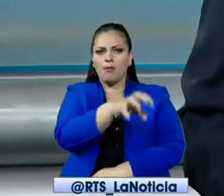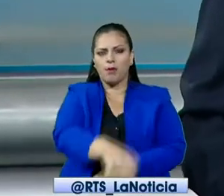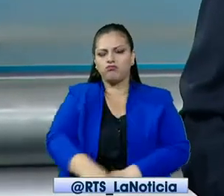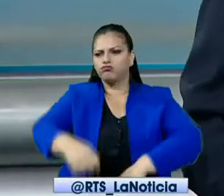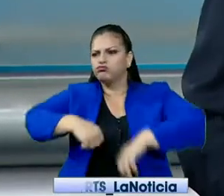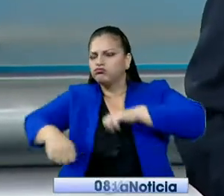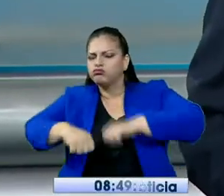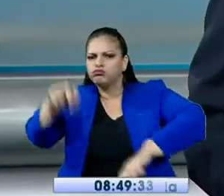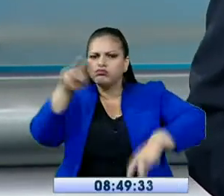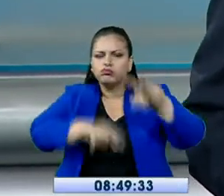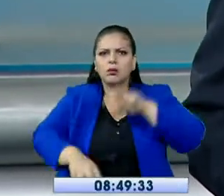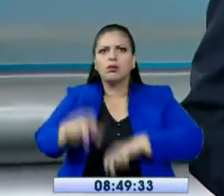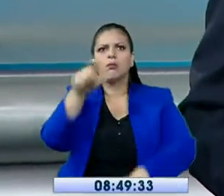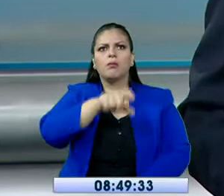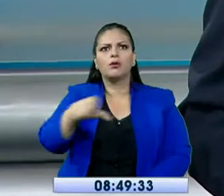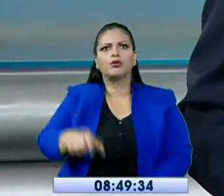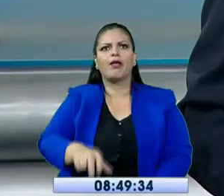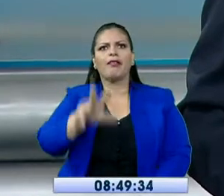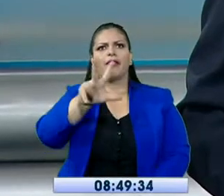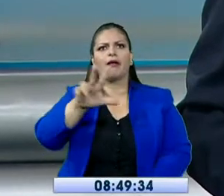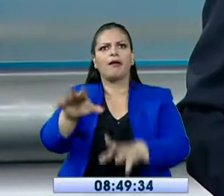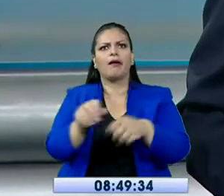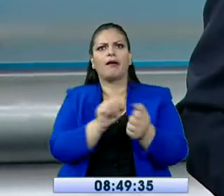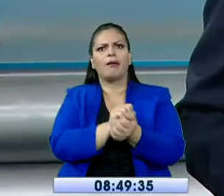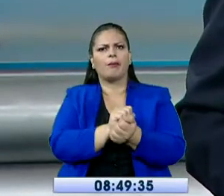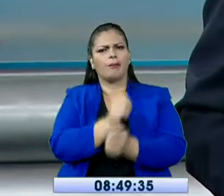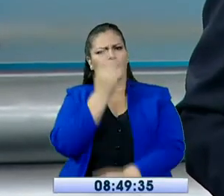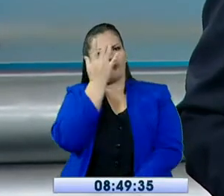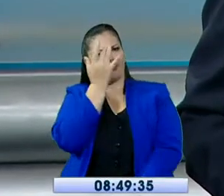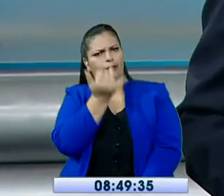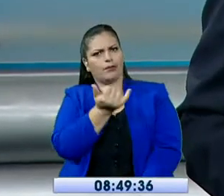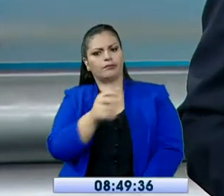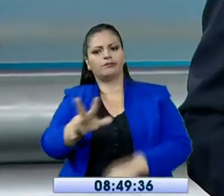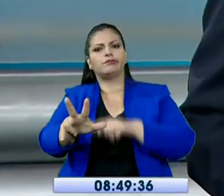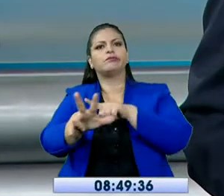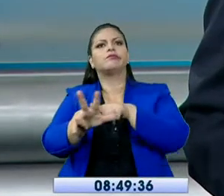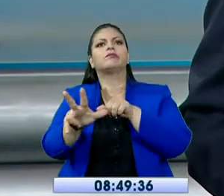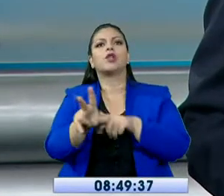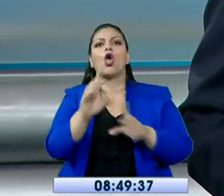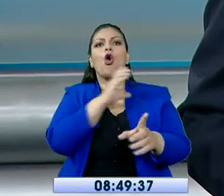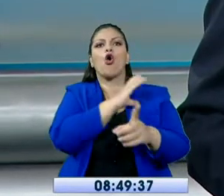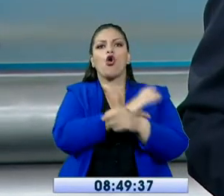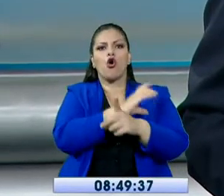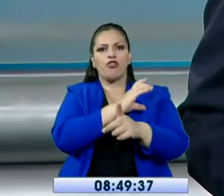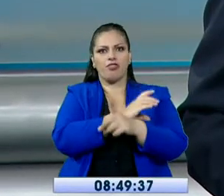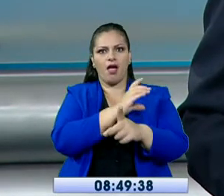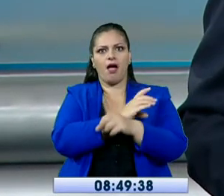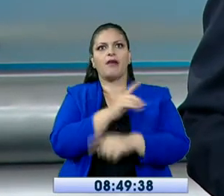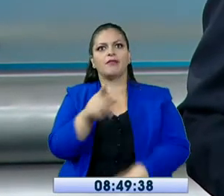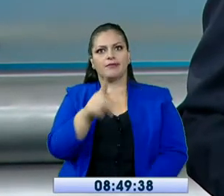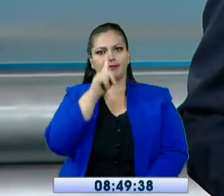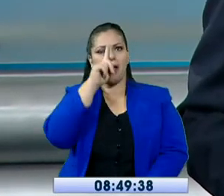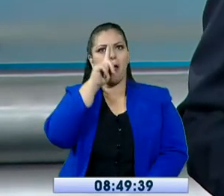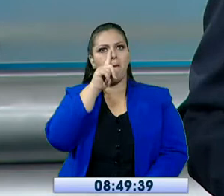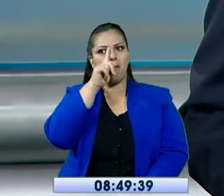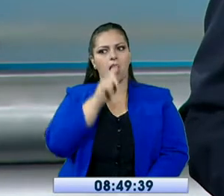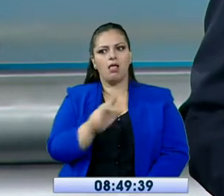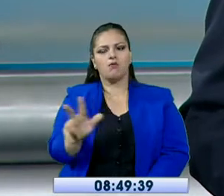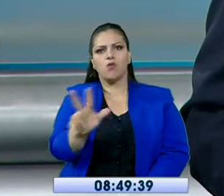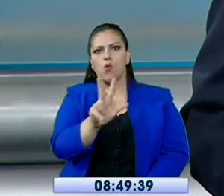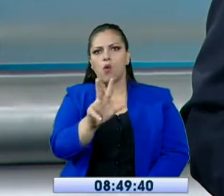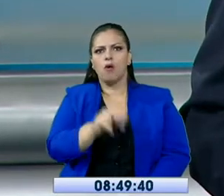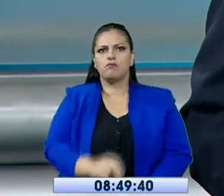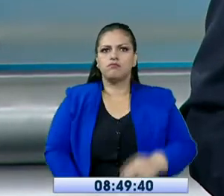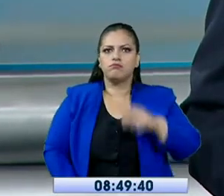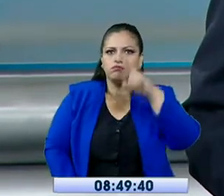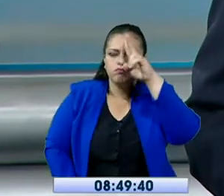Los aprehendidos están acusados de cobrar fuertes sumas de dinero por emitir carnets del CONADIS, en los que